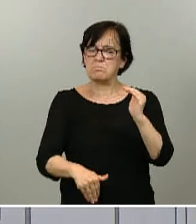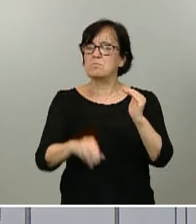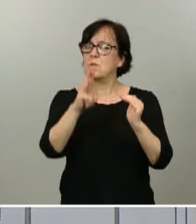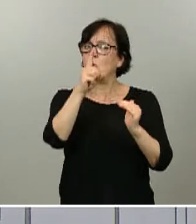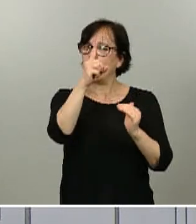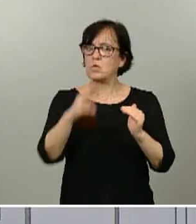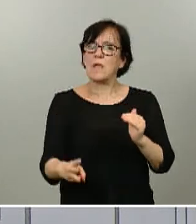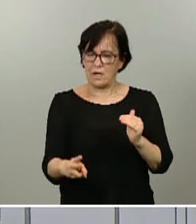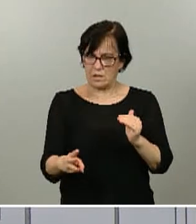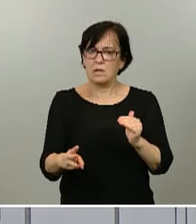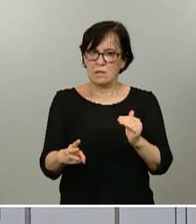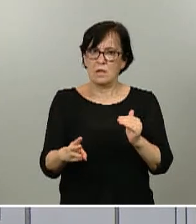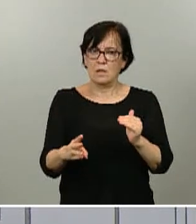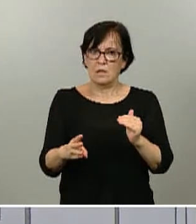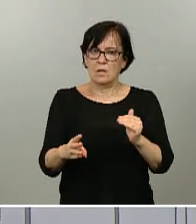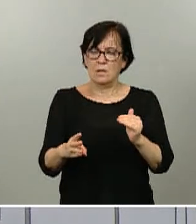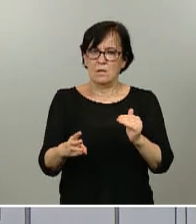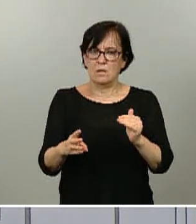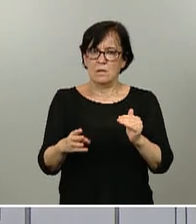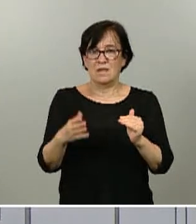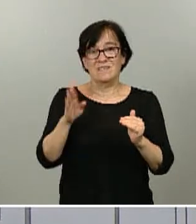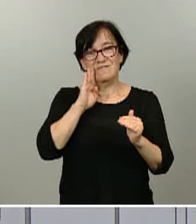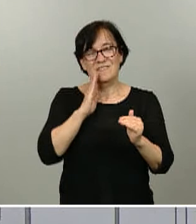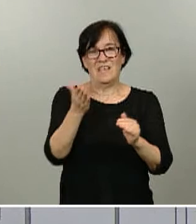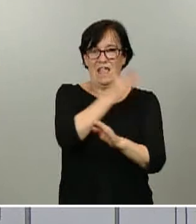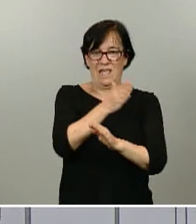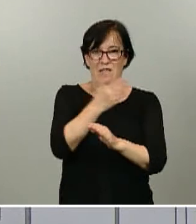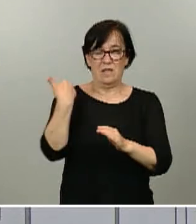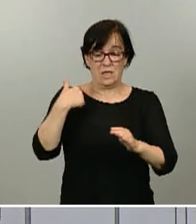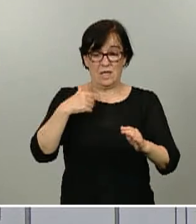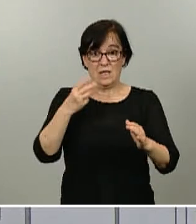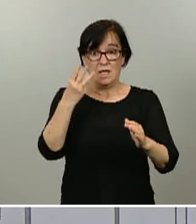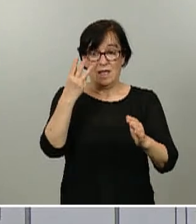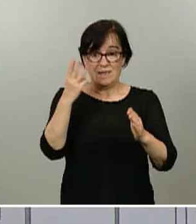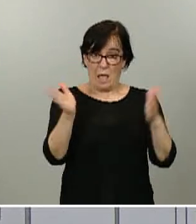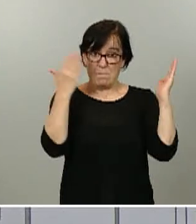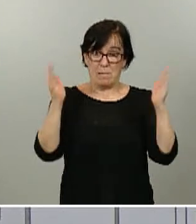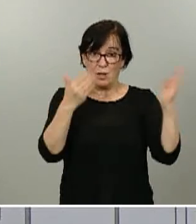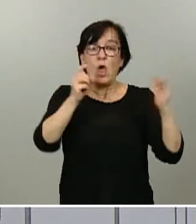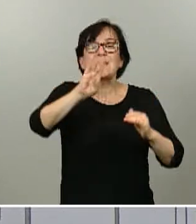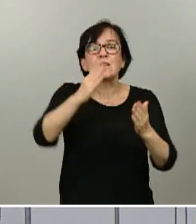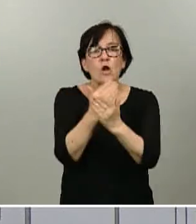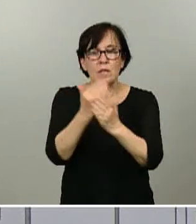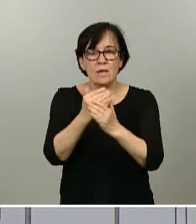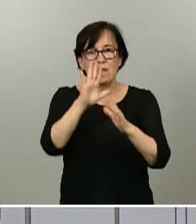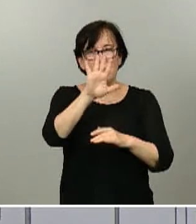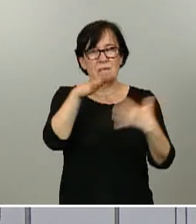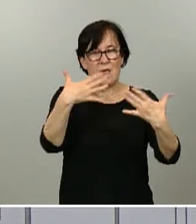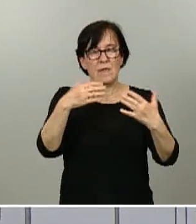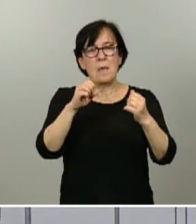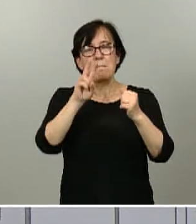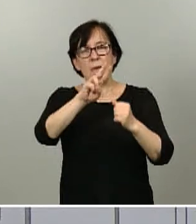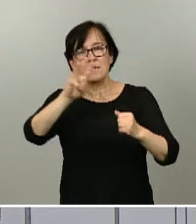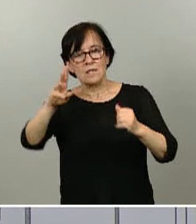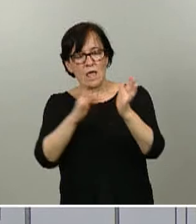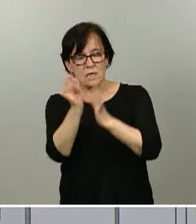lo del periodo anterior. En concreto, en los últimos 3 periodos de 14 días, del 10 al 23 de abril, la